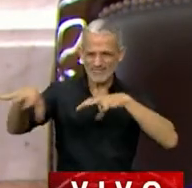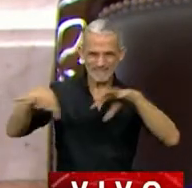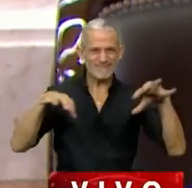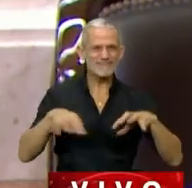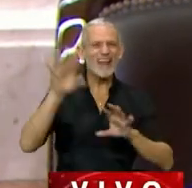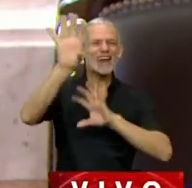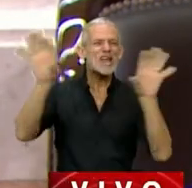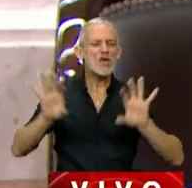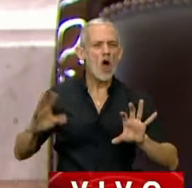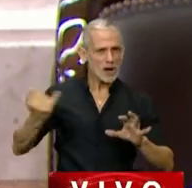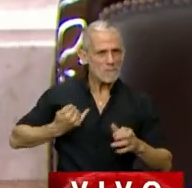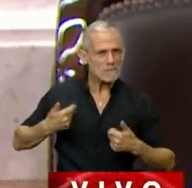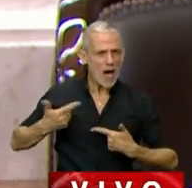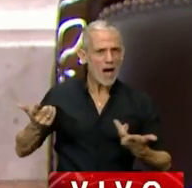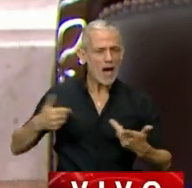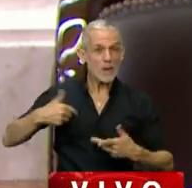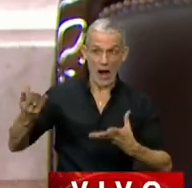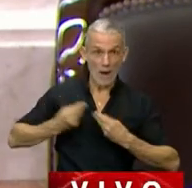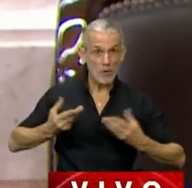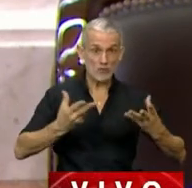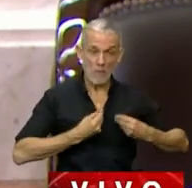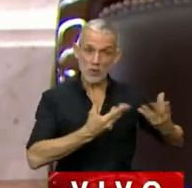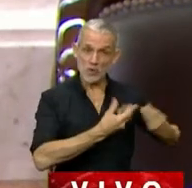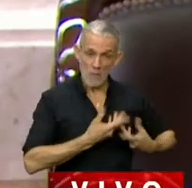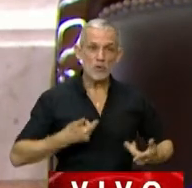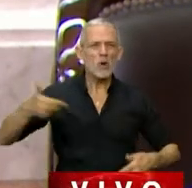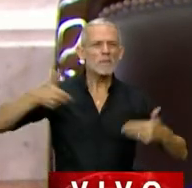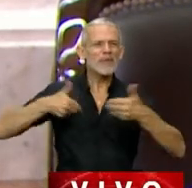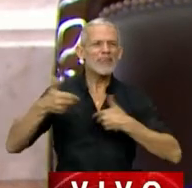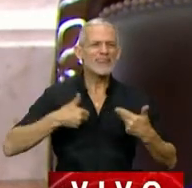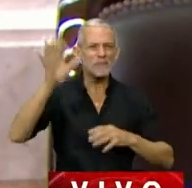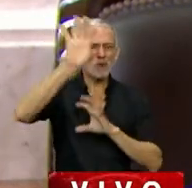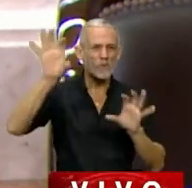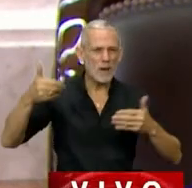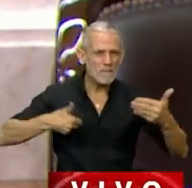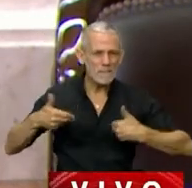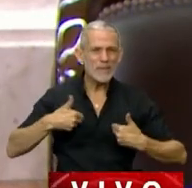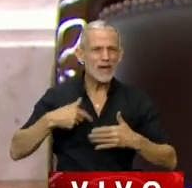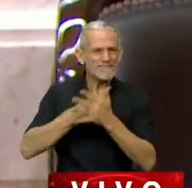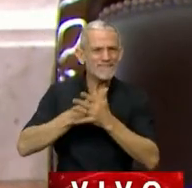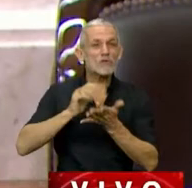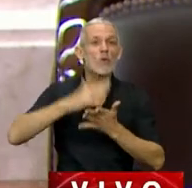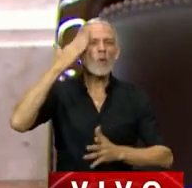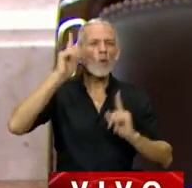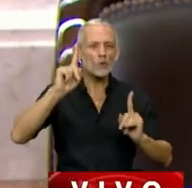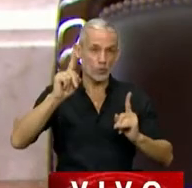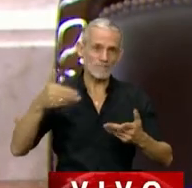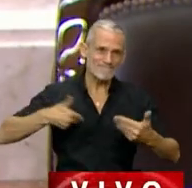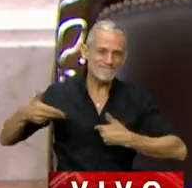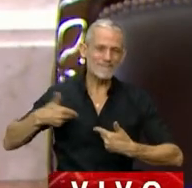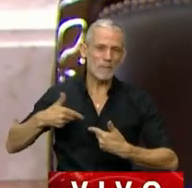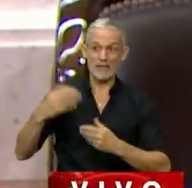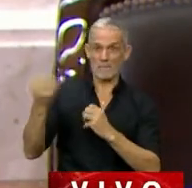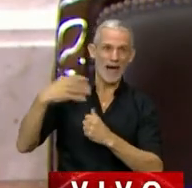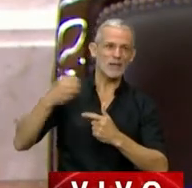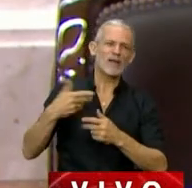sectores regionales, he recibido apoyos y he recibido pedidos. Toda la gente que milita en la cultura me ha hecho